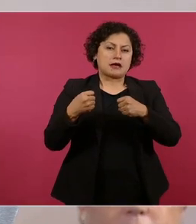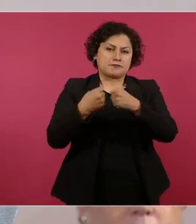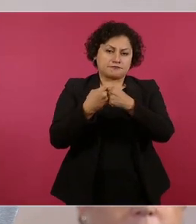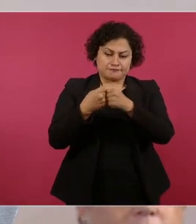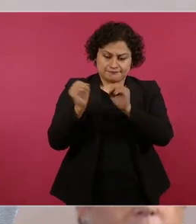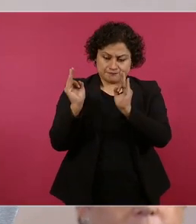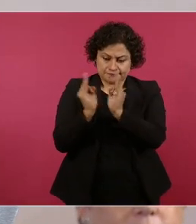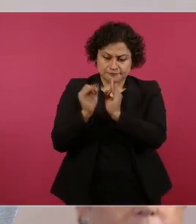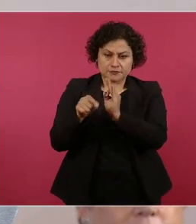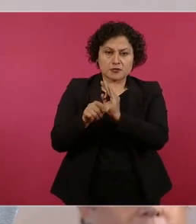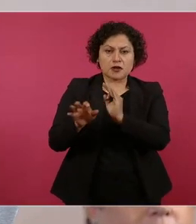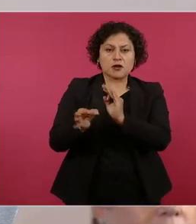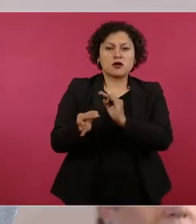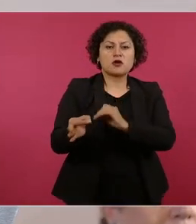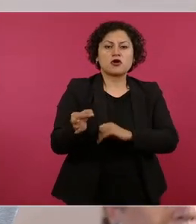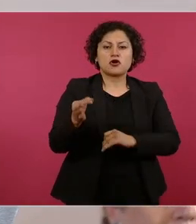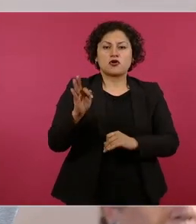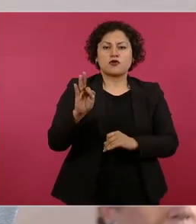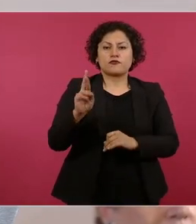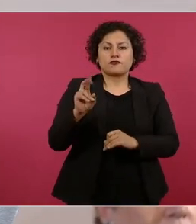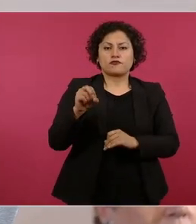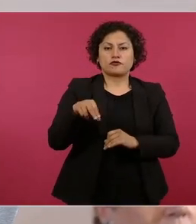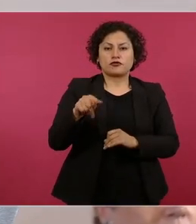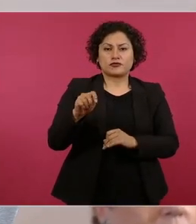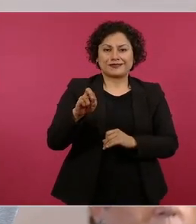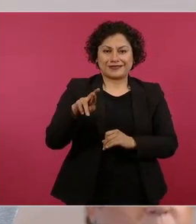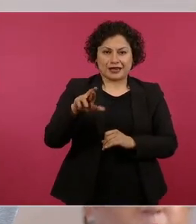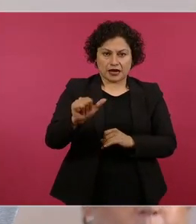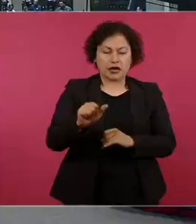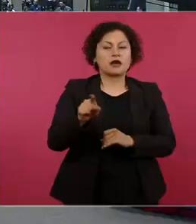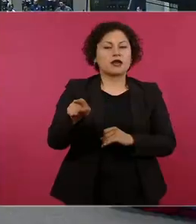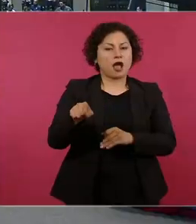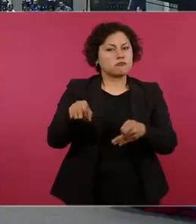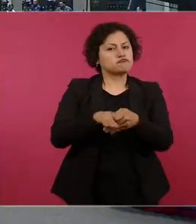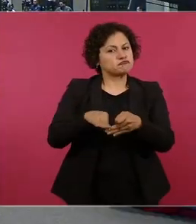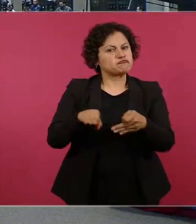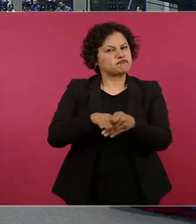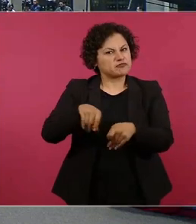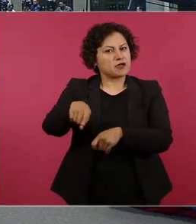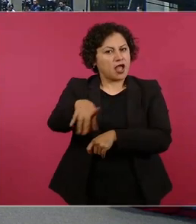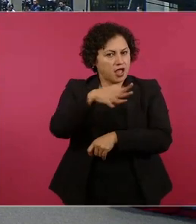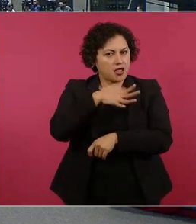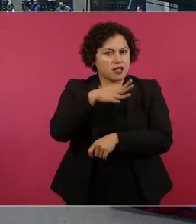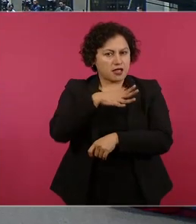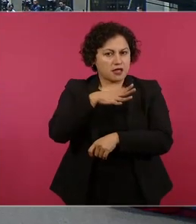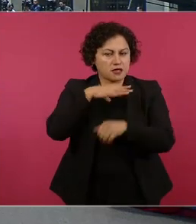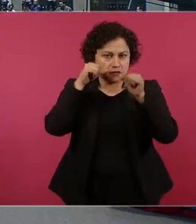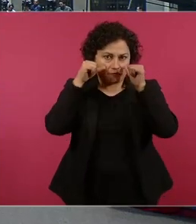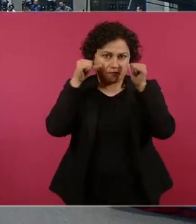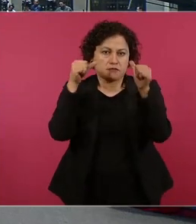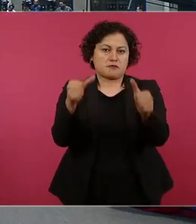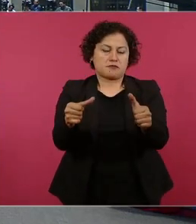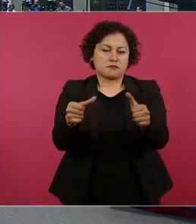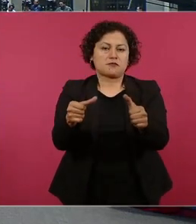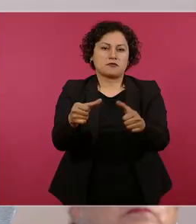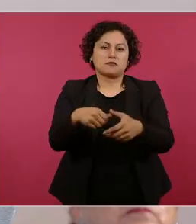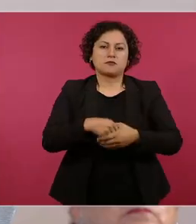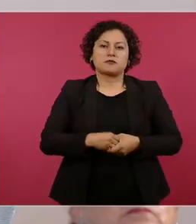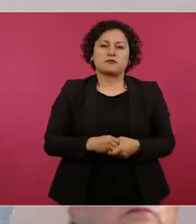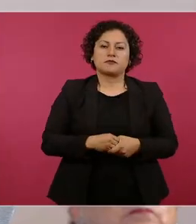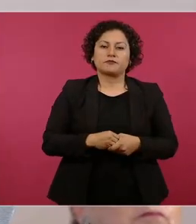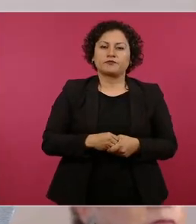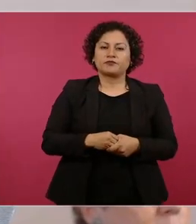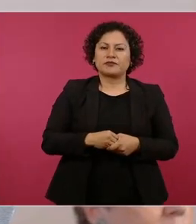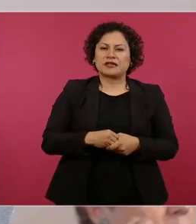frontera tenemos presencia constante ahí hay como